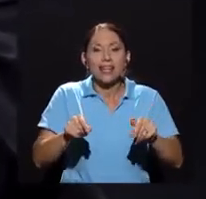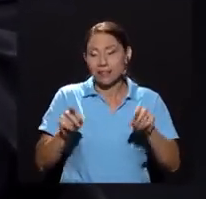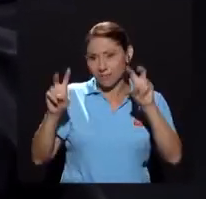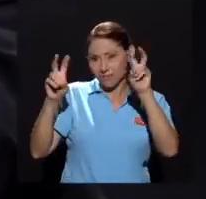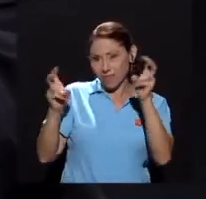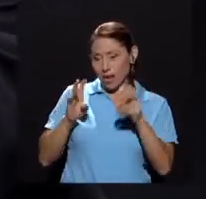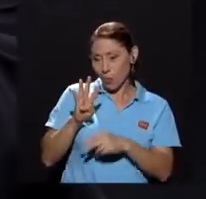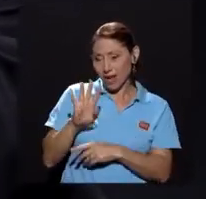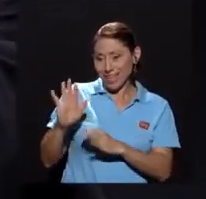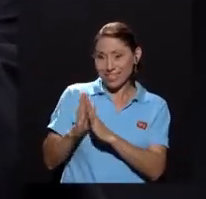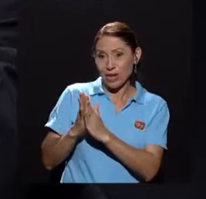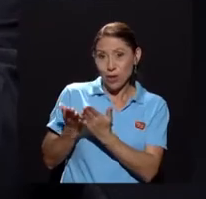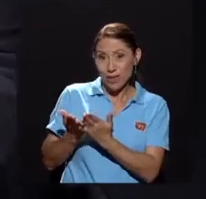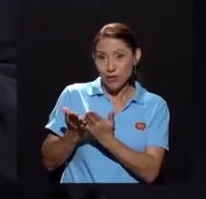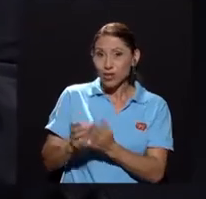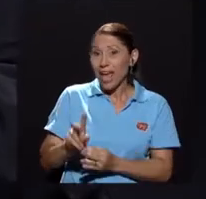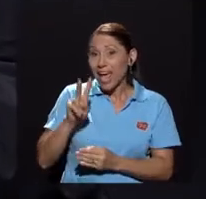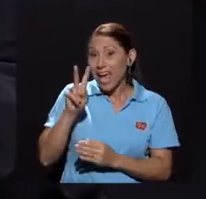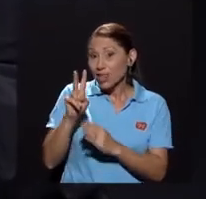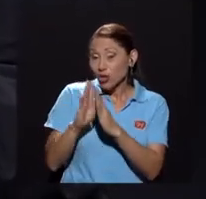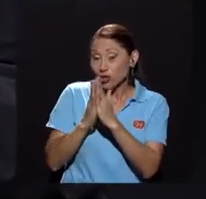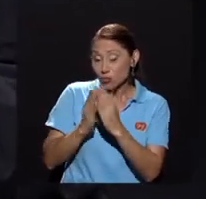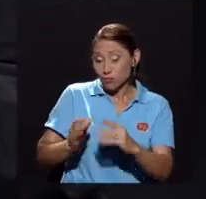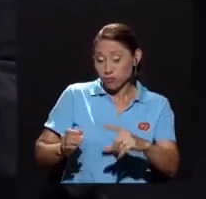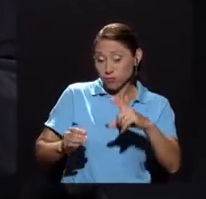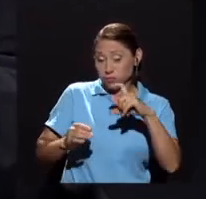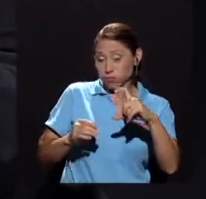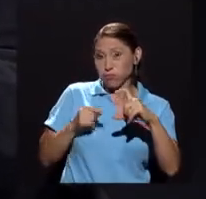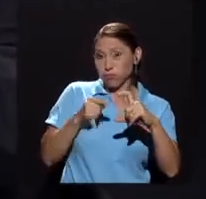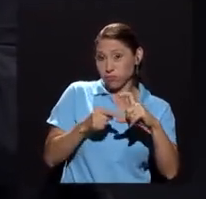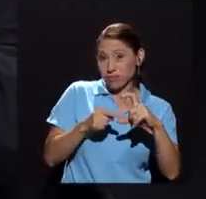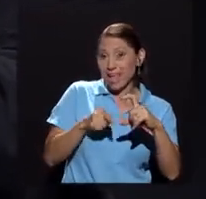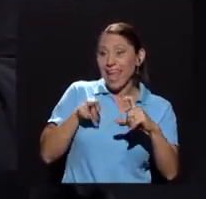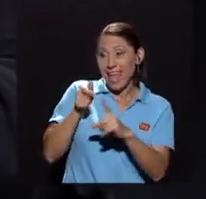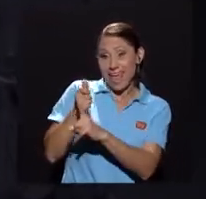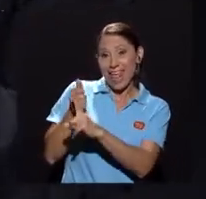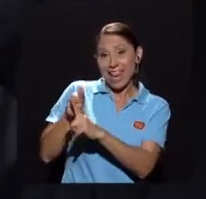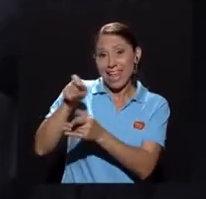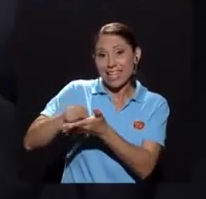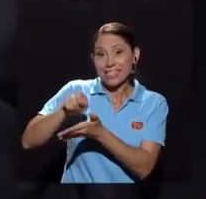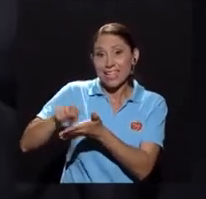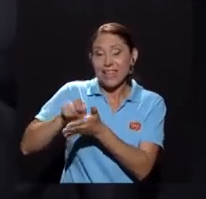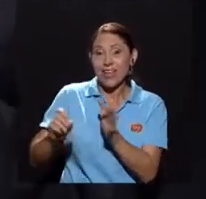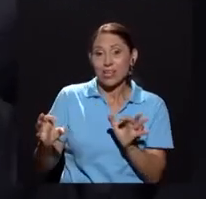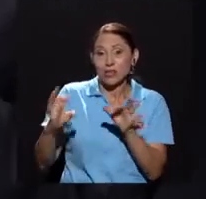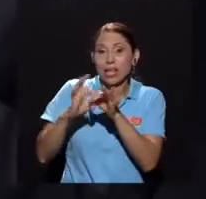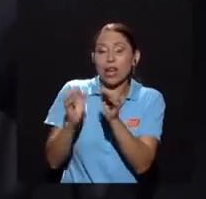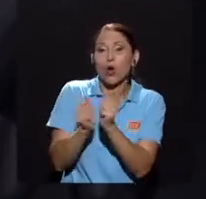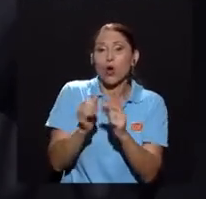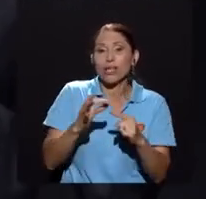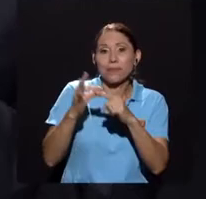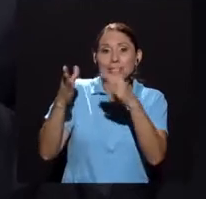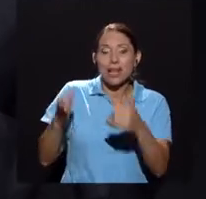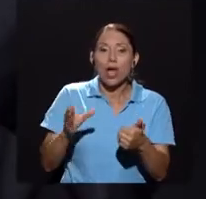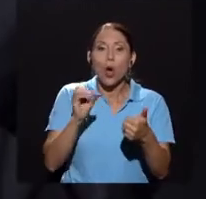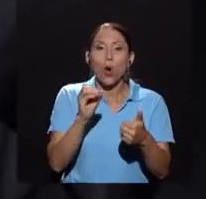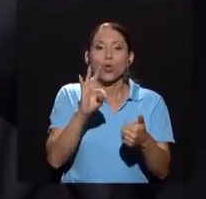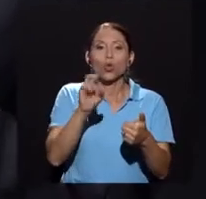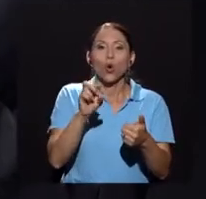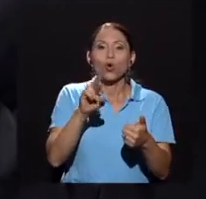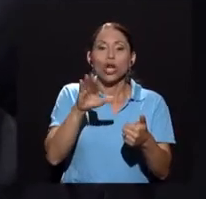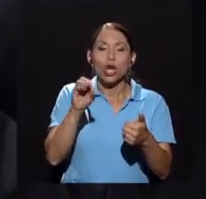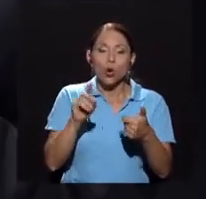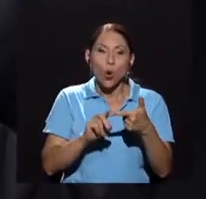que escribe en asocio con todos los especialistas de oncología en otro ring o neurología en